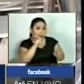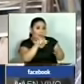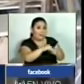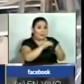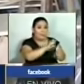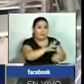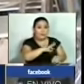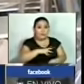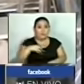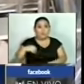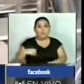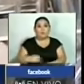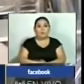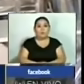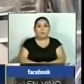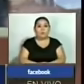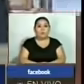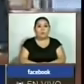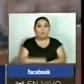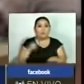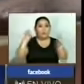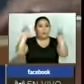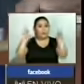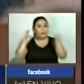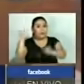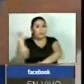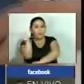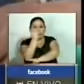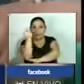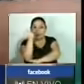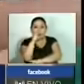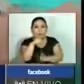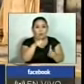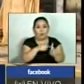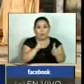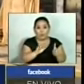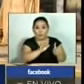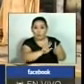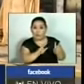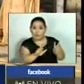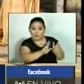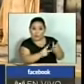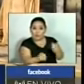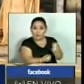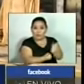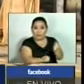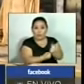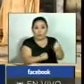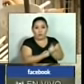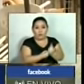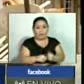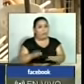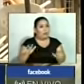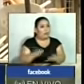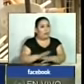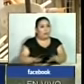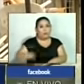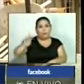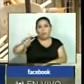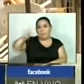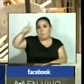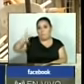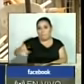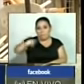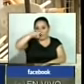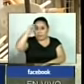económicos familiares. Por la emergencia de la pandemia, él y 3 de sus colaboradores por casi 2 meses han